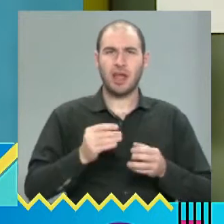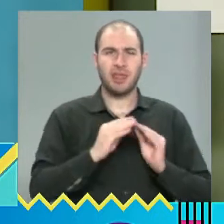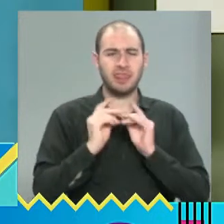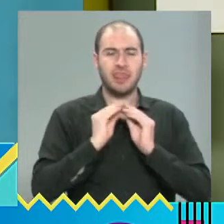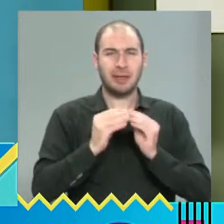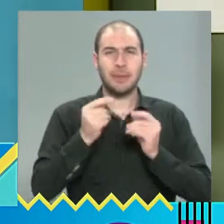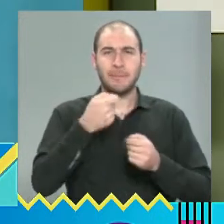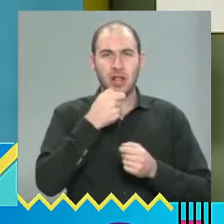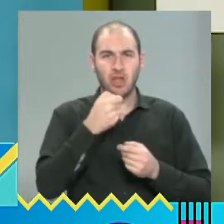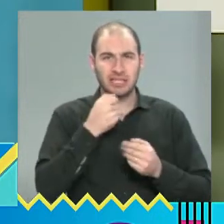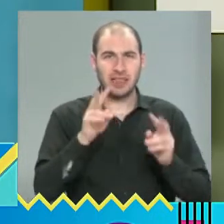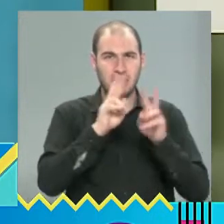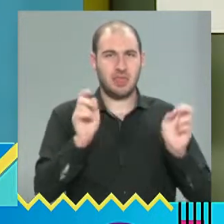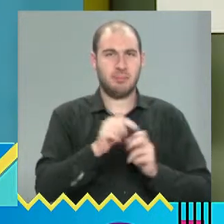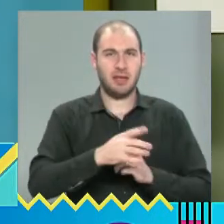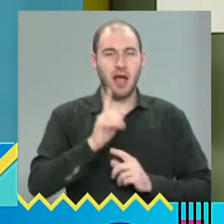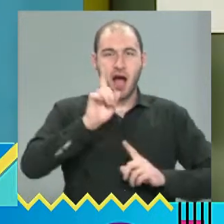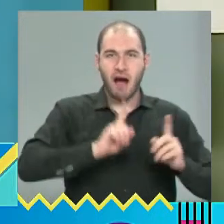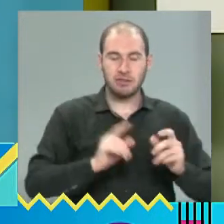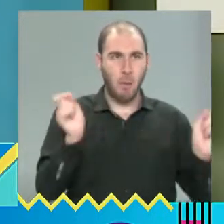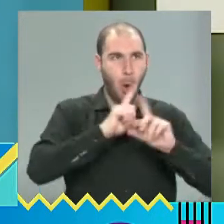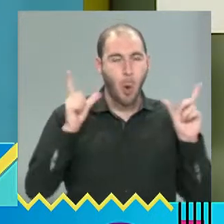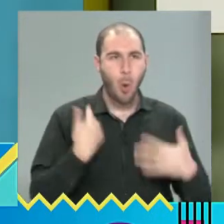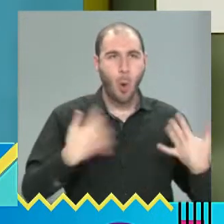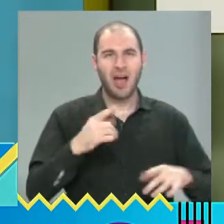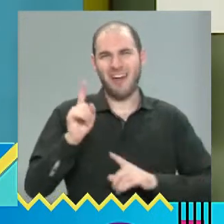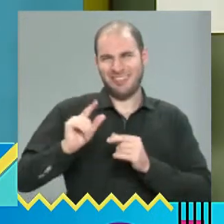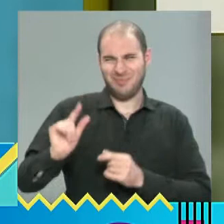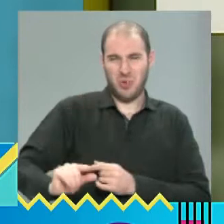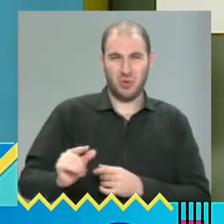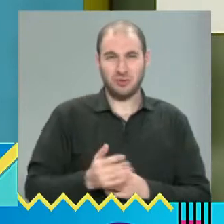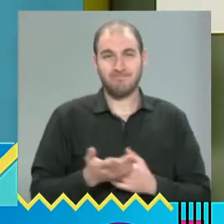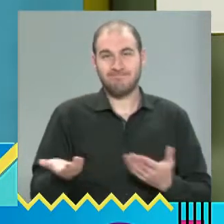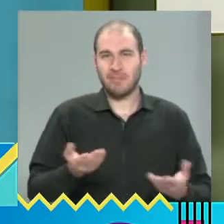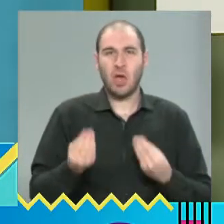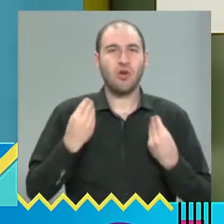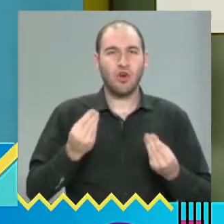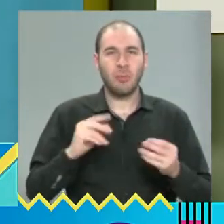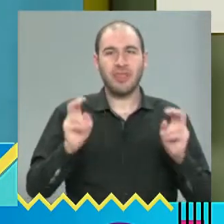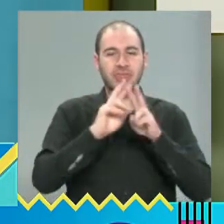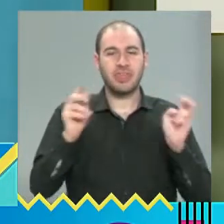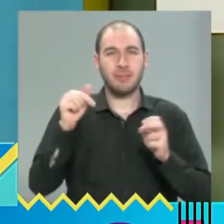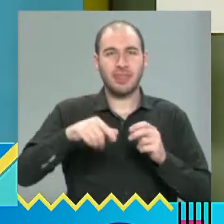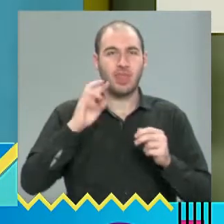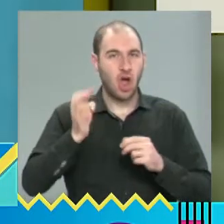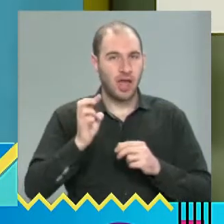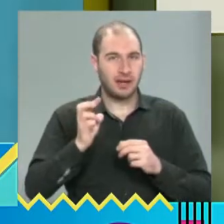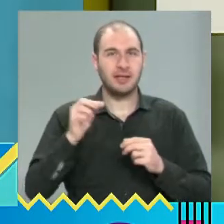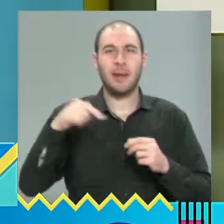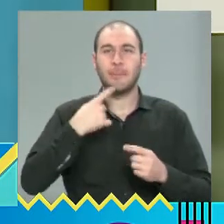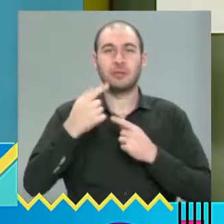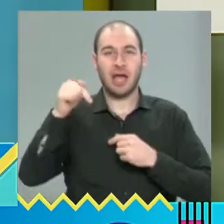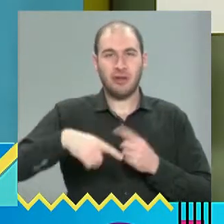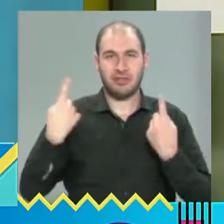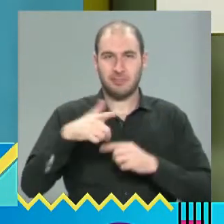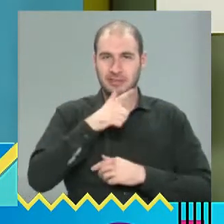tratamiento periodístico que se hace de este tema? A veces alarmista, a veces no tanto. Bueno, ¿cómo lo tratamos el tema del dólar? Eso nos preguntamos hoy